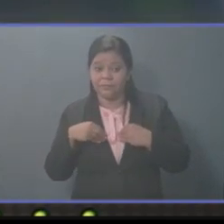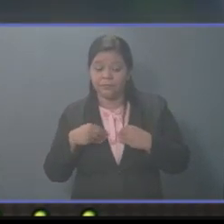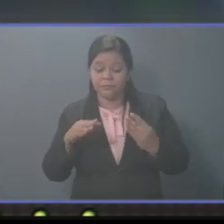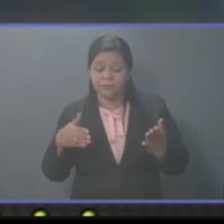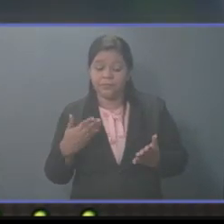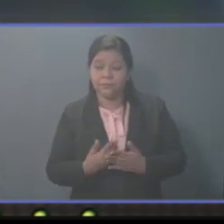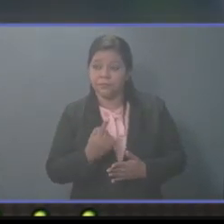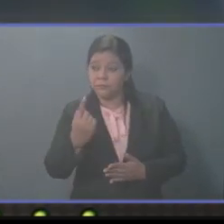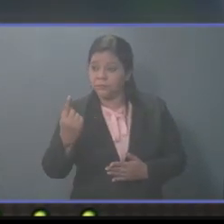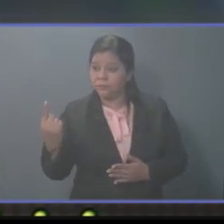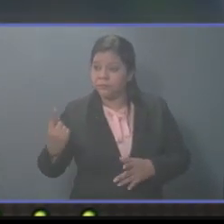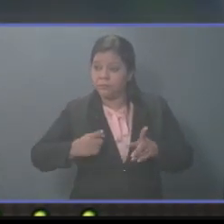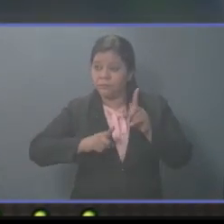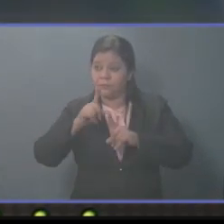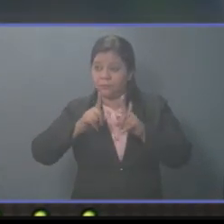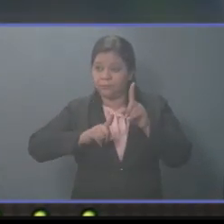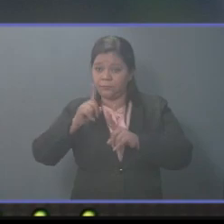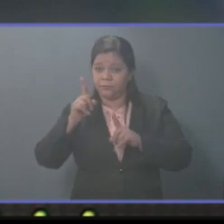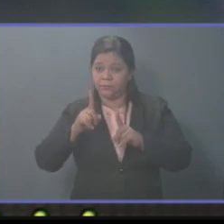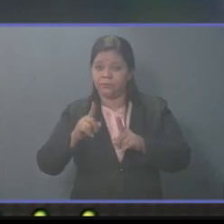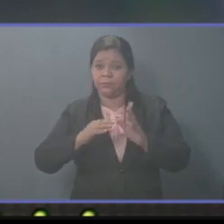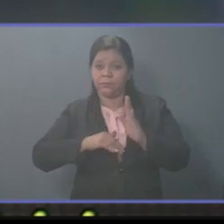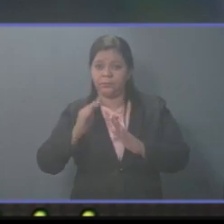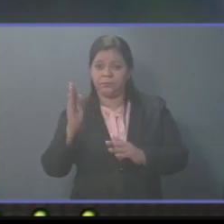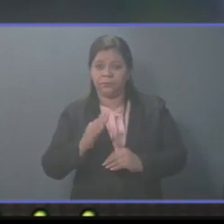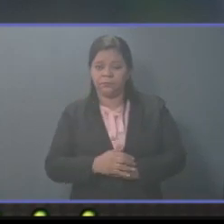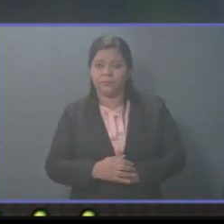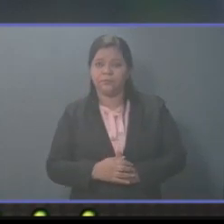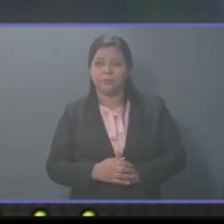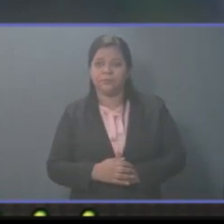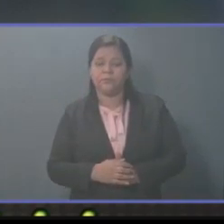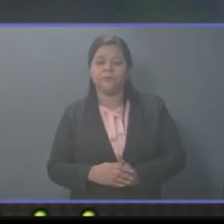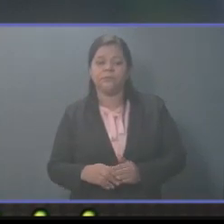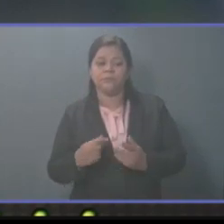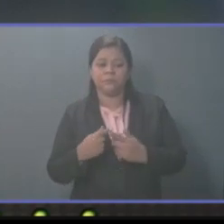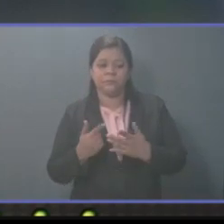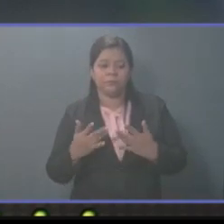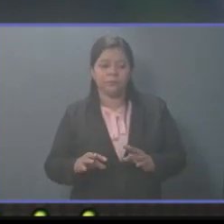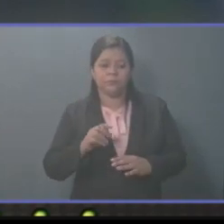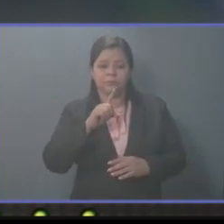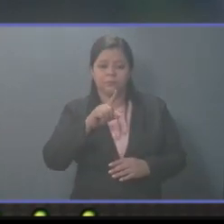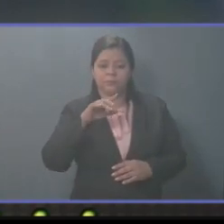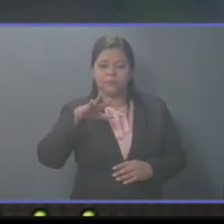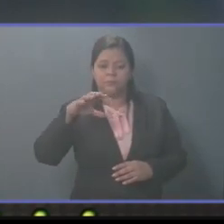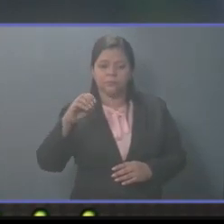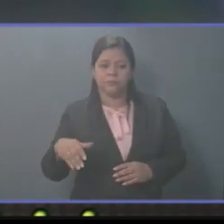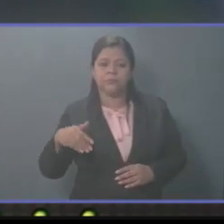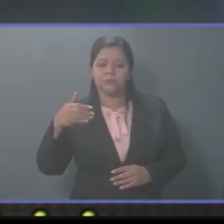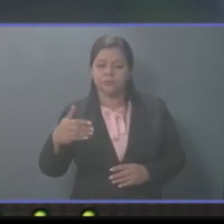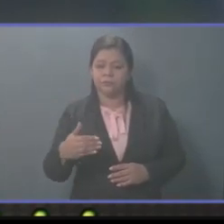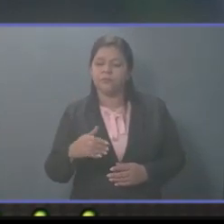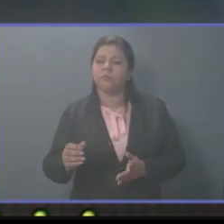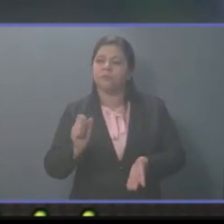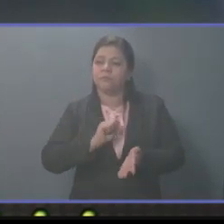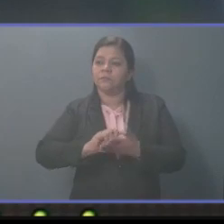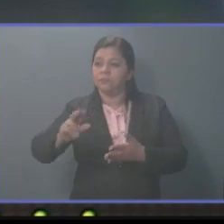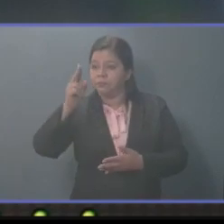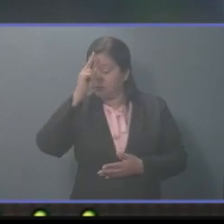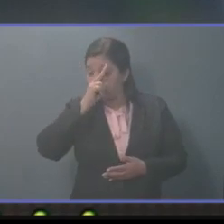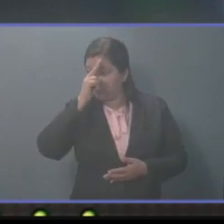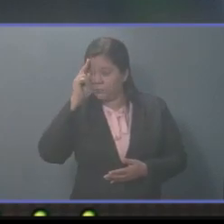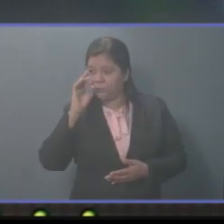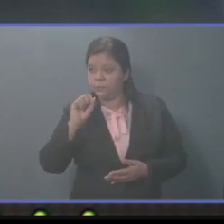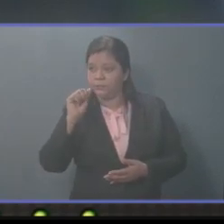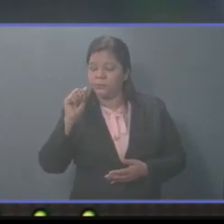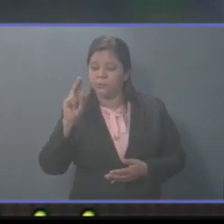los santanecos. Es así como durante 150 años el Centro Escolar Católico San